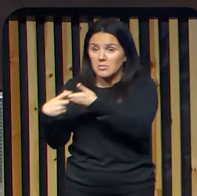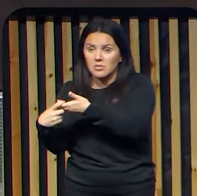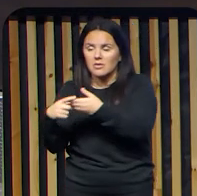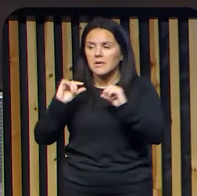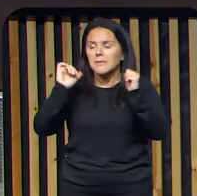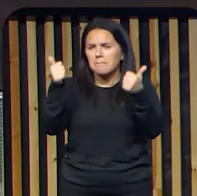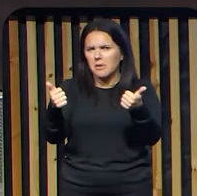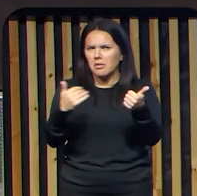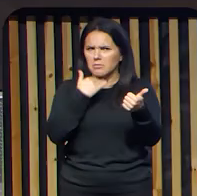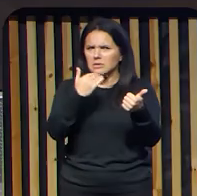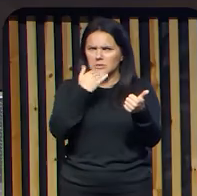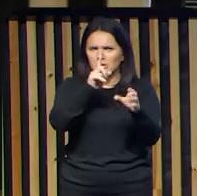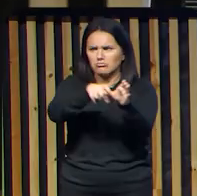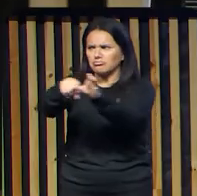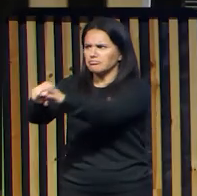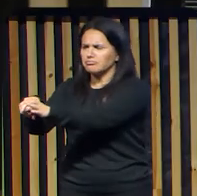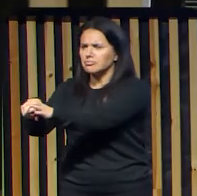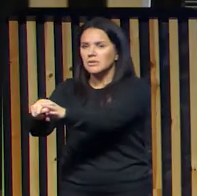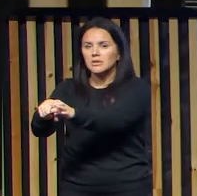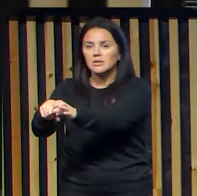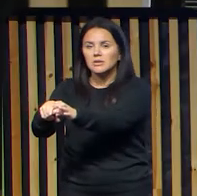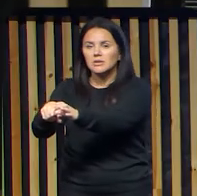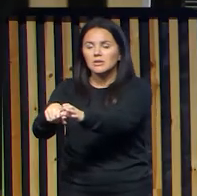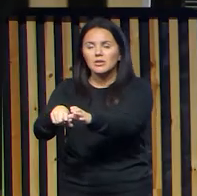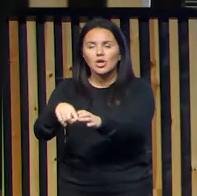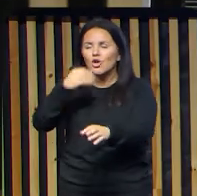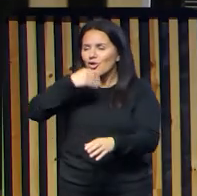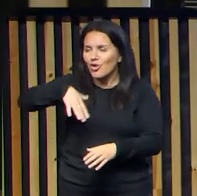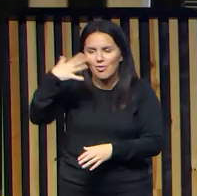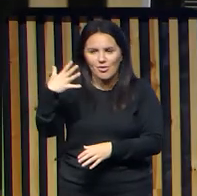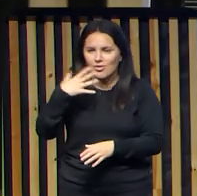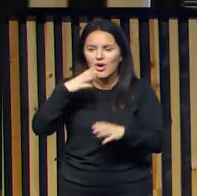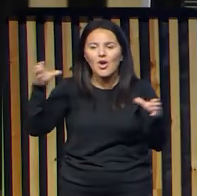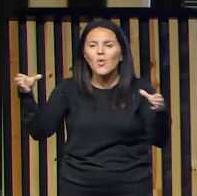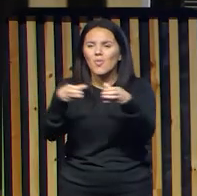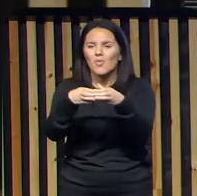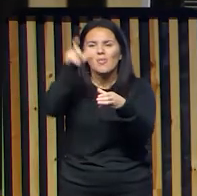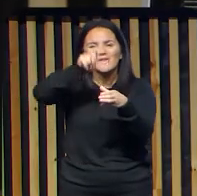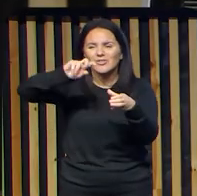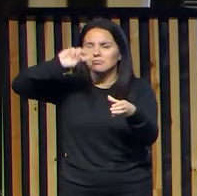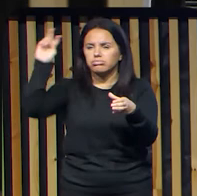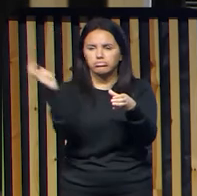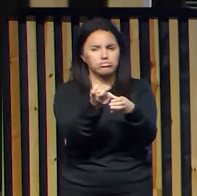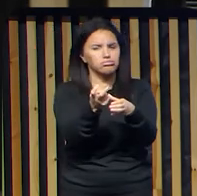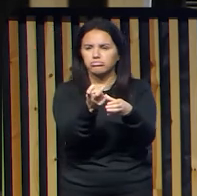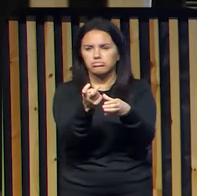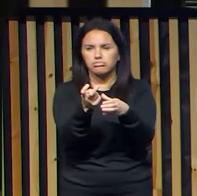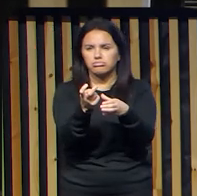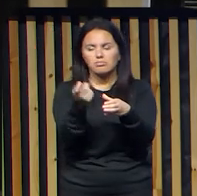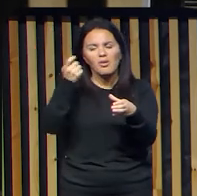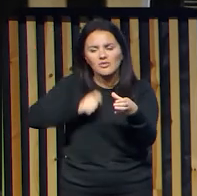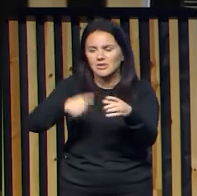multidisciplinares porque no no es fácil que alguien o sea sabemos que en algunos ayuntamientos por ejemplo en el de Barcelona